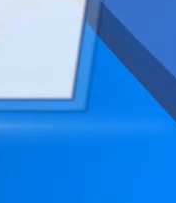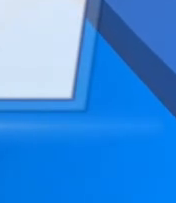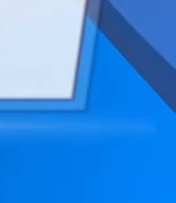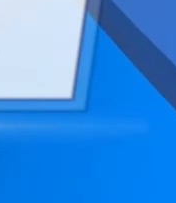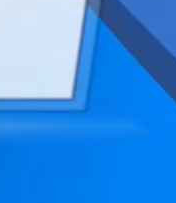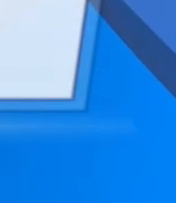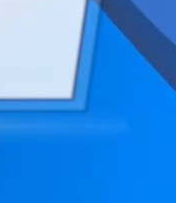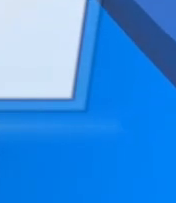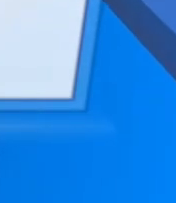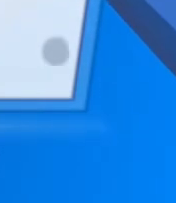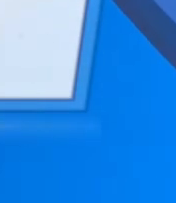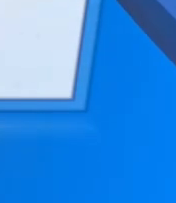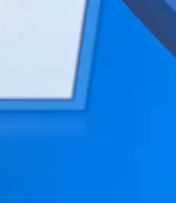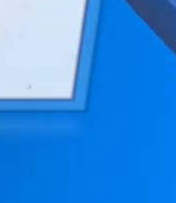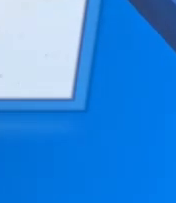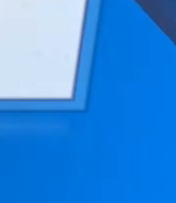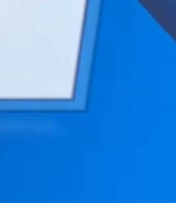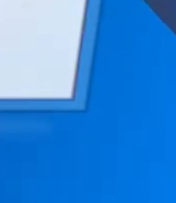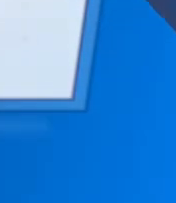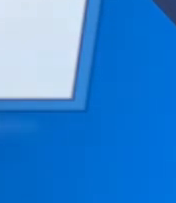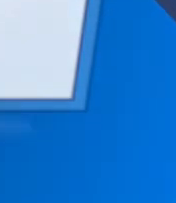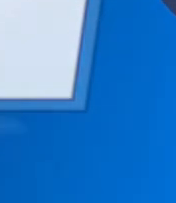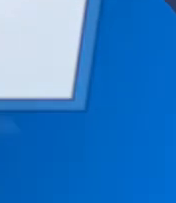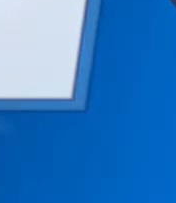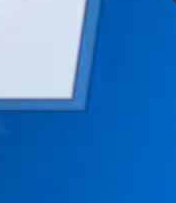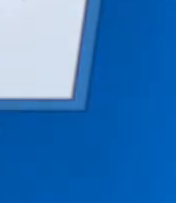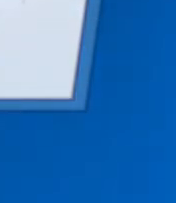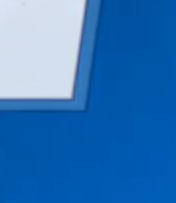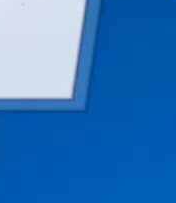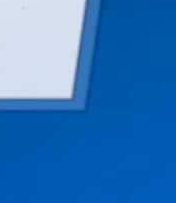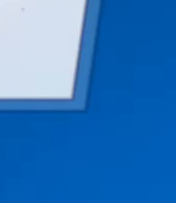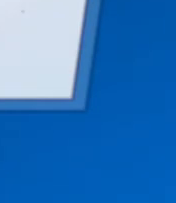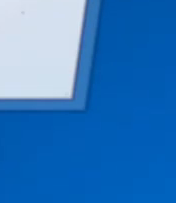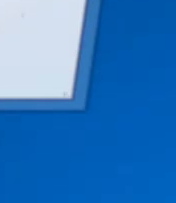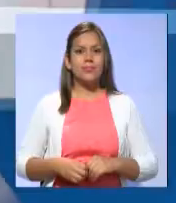en el quinto piso del Palacio Legislativo.